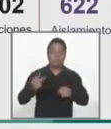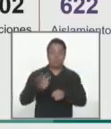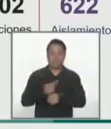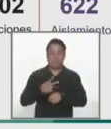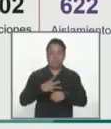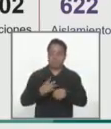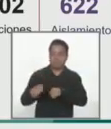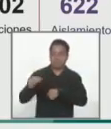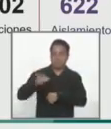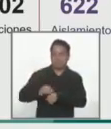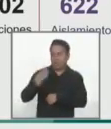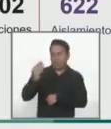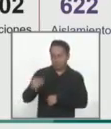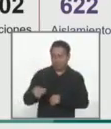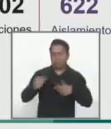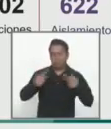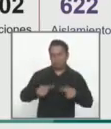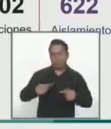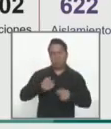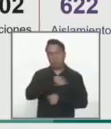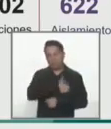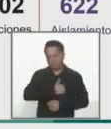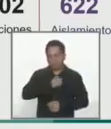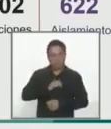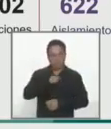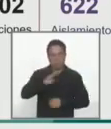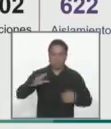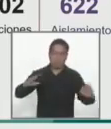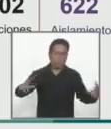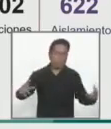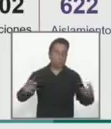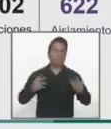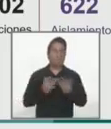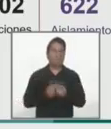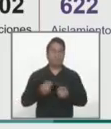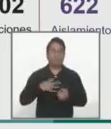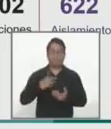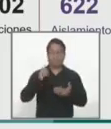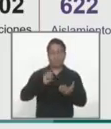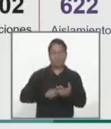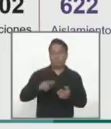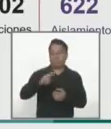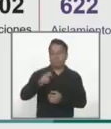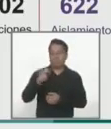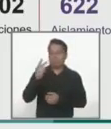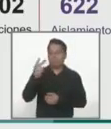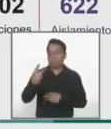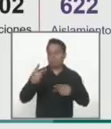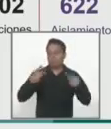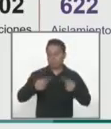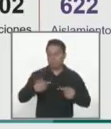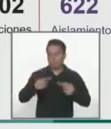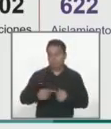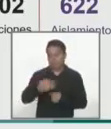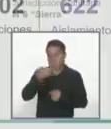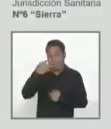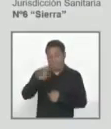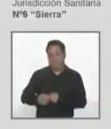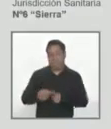suman 9 lamentables defunciones para dar un total acumulado de 1.202 en el estado de